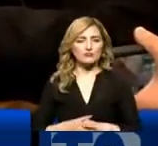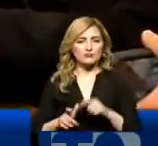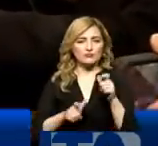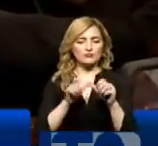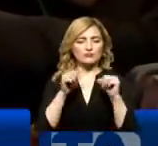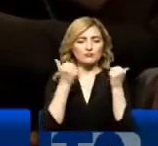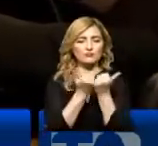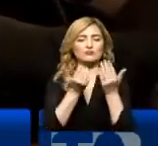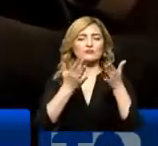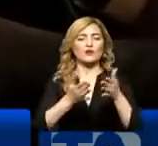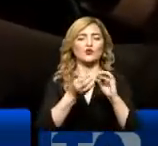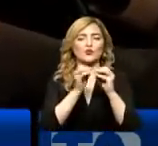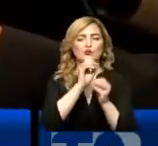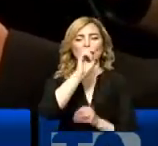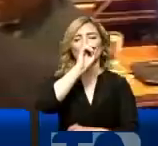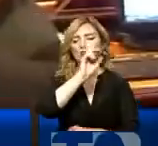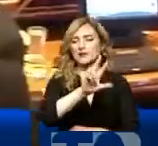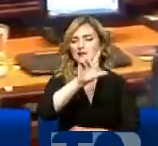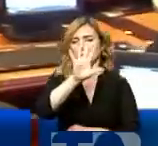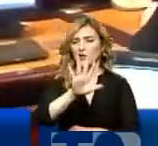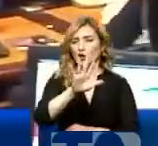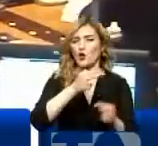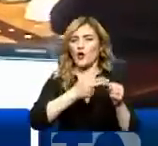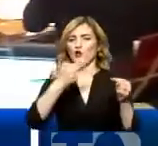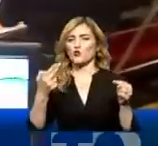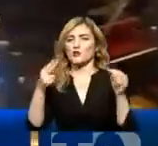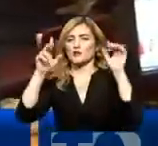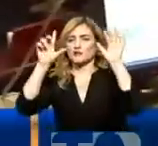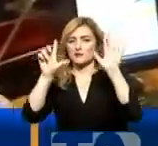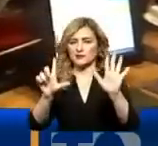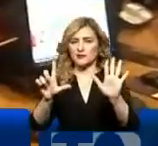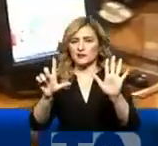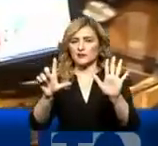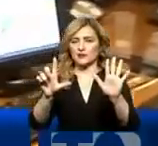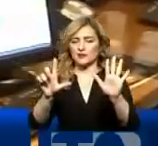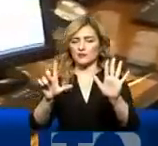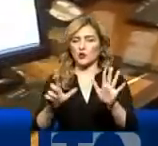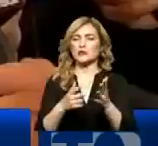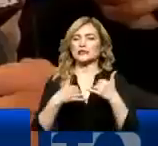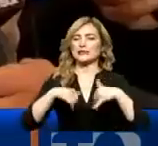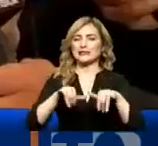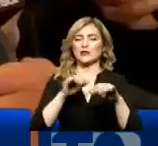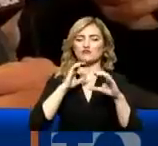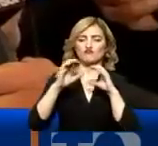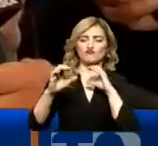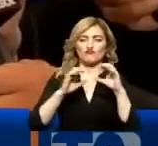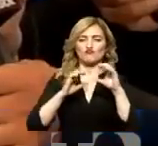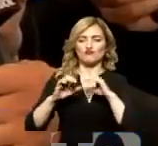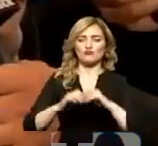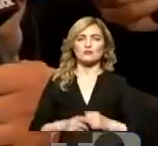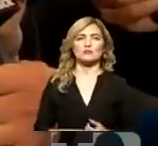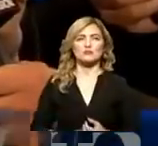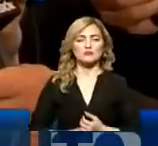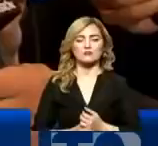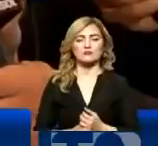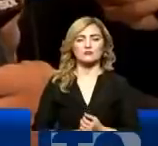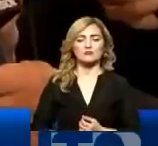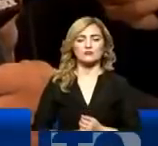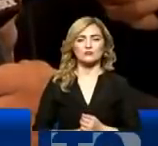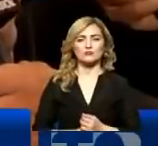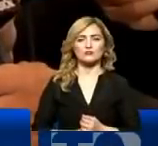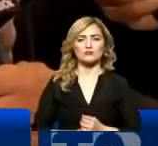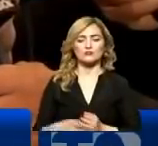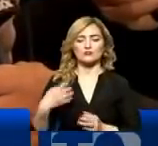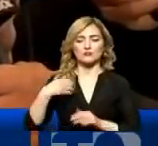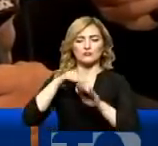7 los asambleístas que saldrán de las filas de Alianza País, sin embargo aún están en conversaciones. Evidentemente a garantizar ese